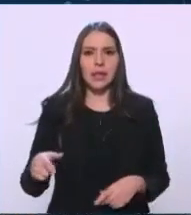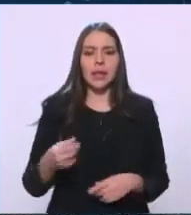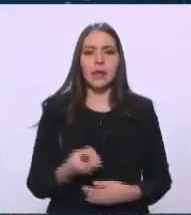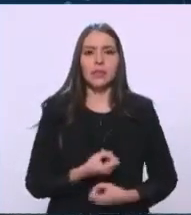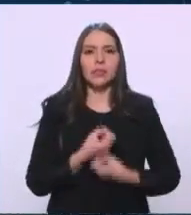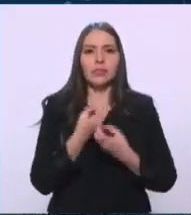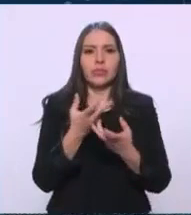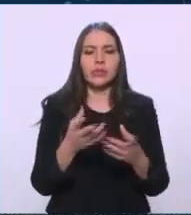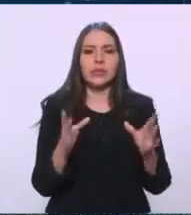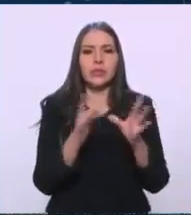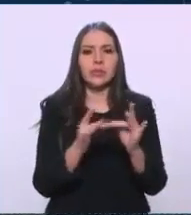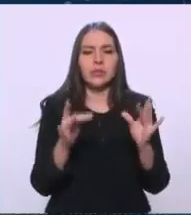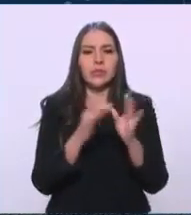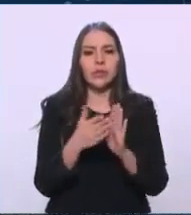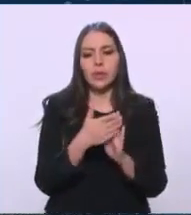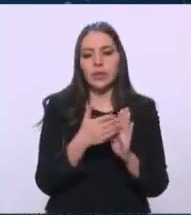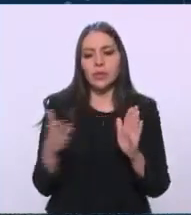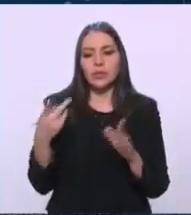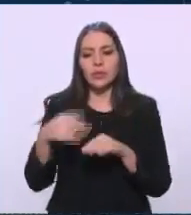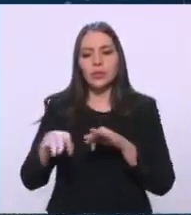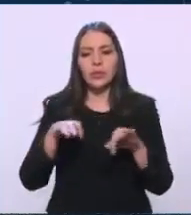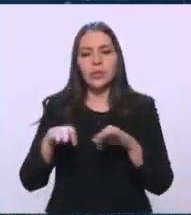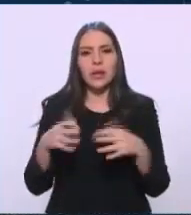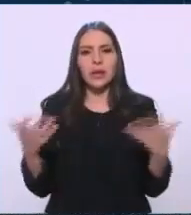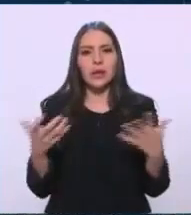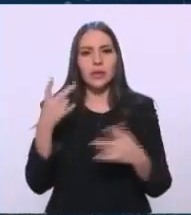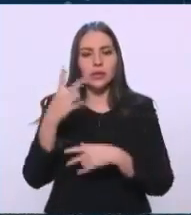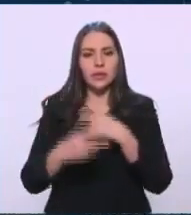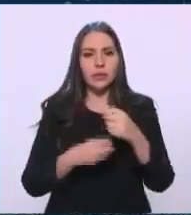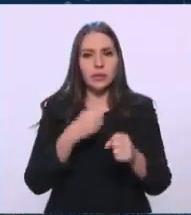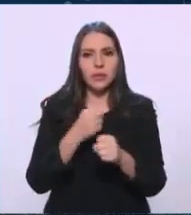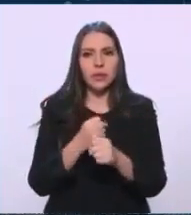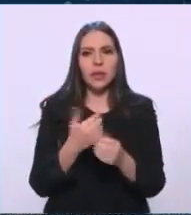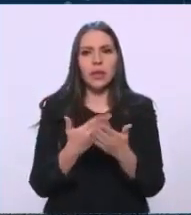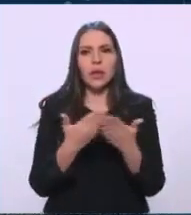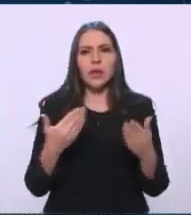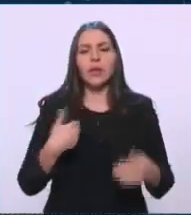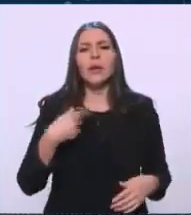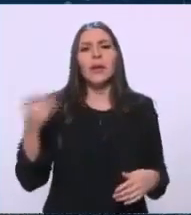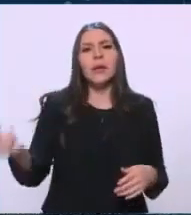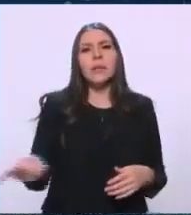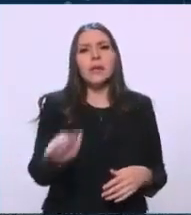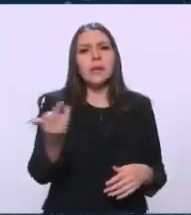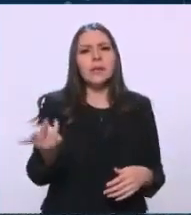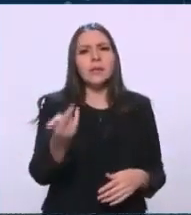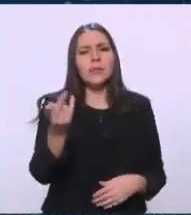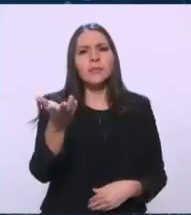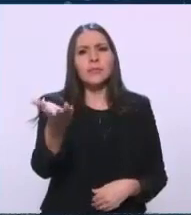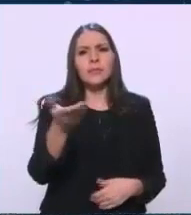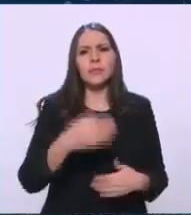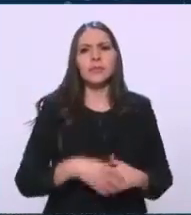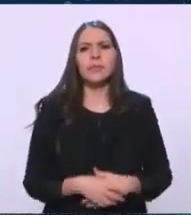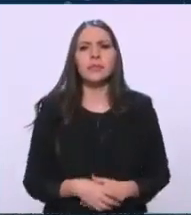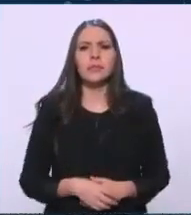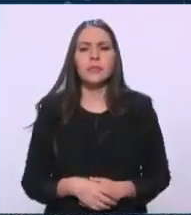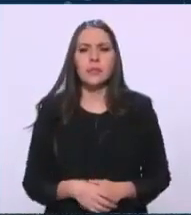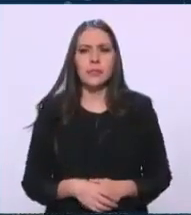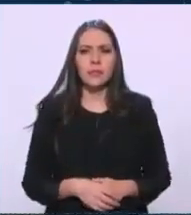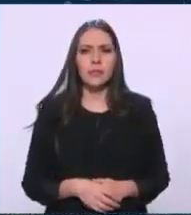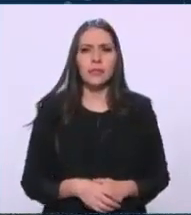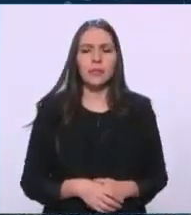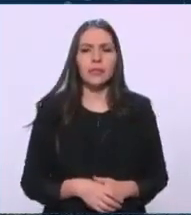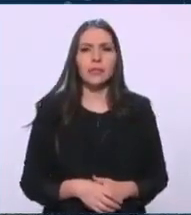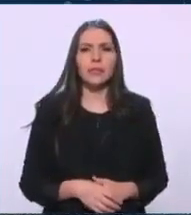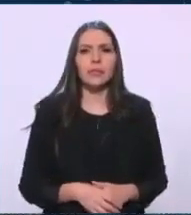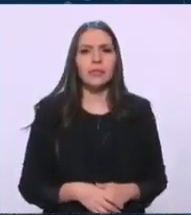hecho. Y un poco para incorporarte a la mesa, a mí me gustaría preguntarte si existe una distancia entre lo que